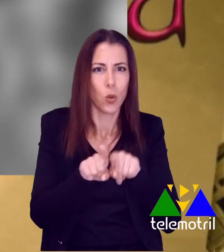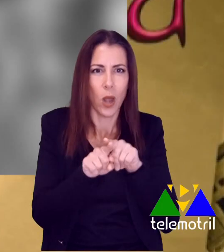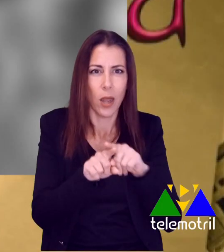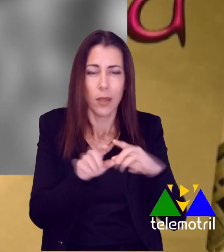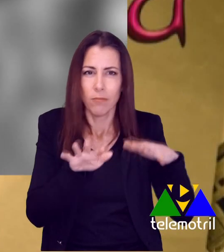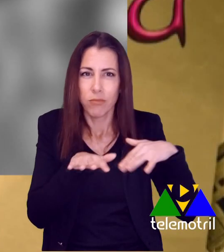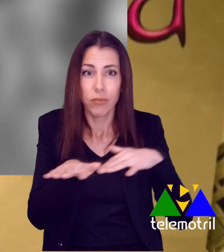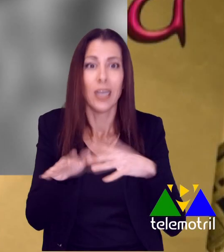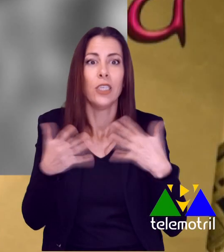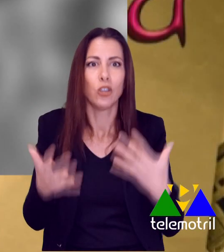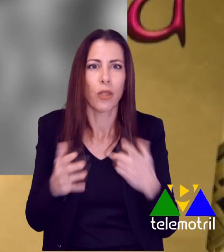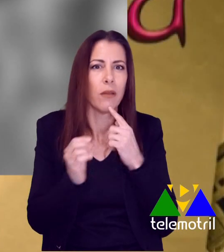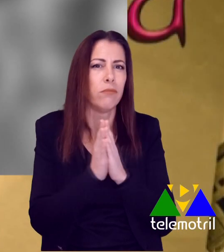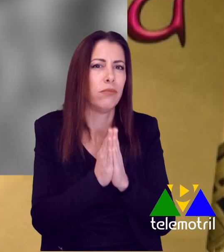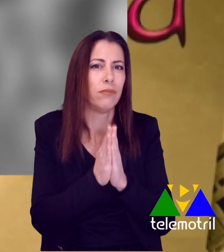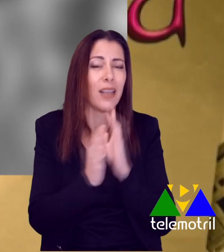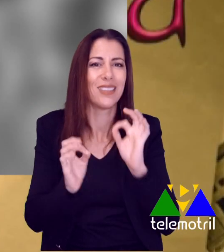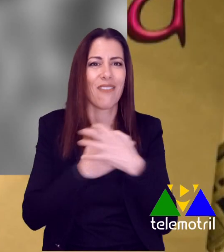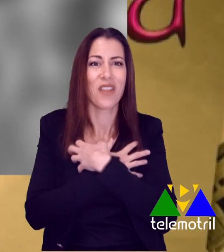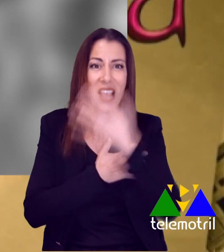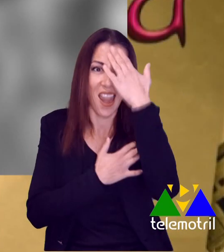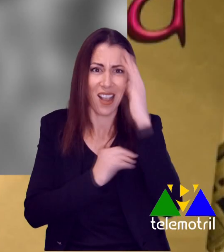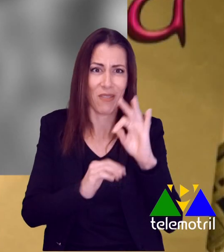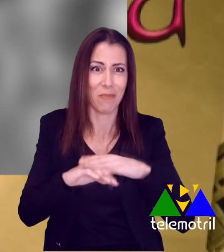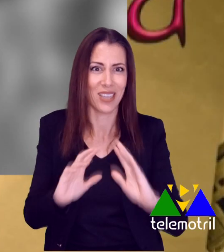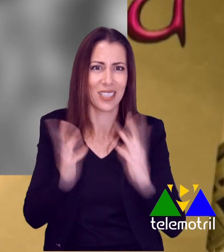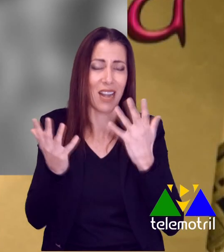se encomendaron a la Virgen de la Cabeza y se libraron de los